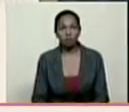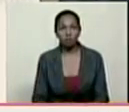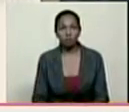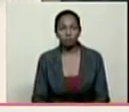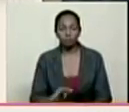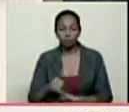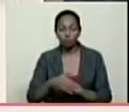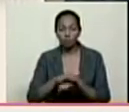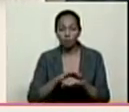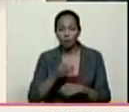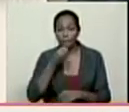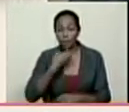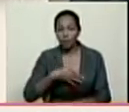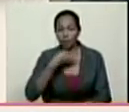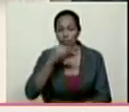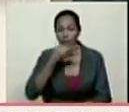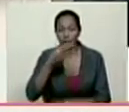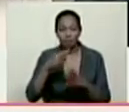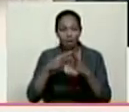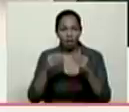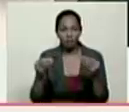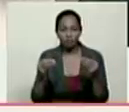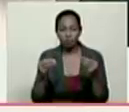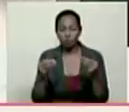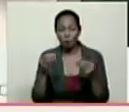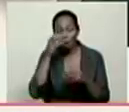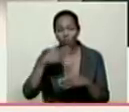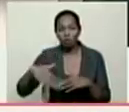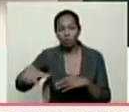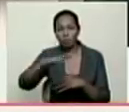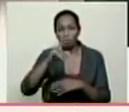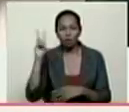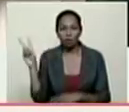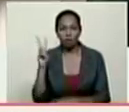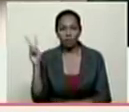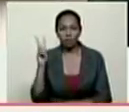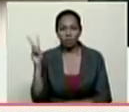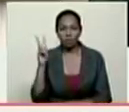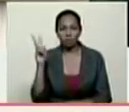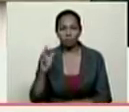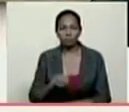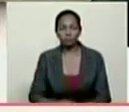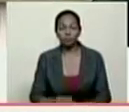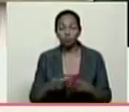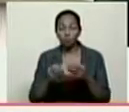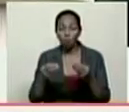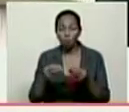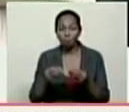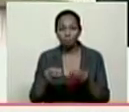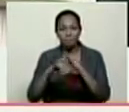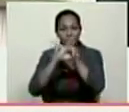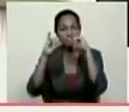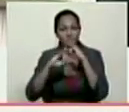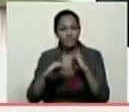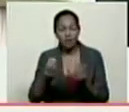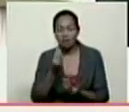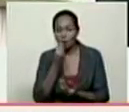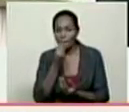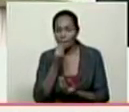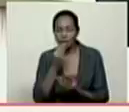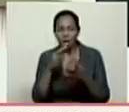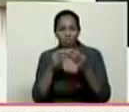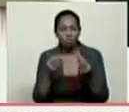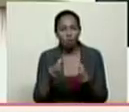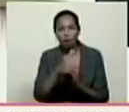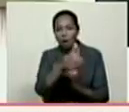Muy buenas tardes a todo el pueblo de Venezuela y un feliz almuerzo para todas y